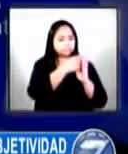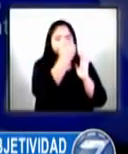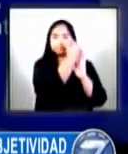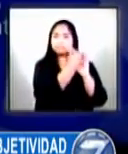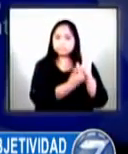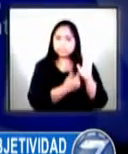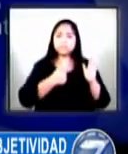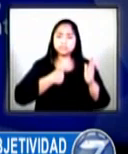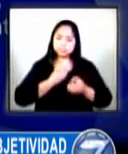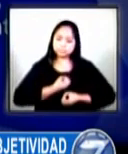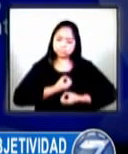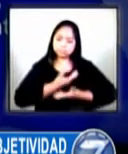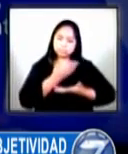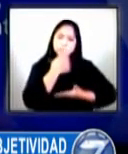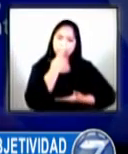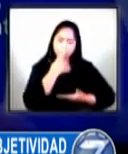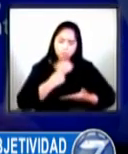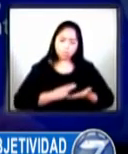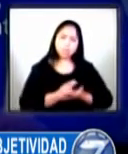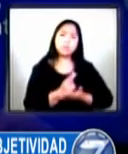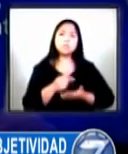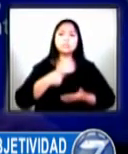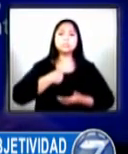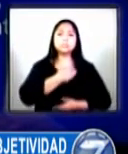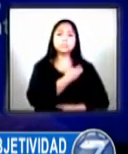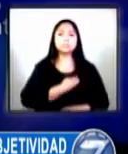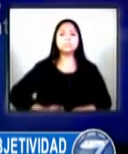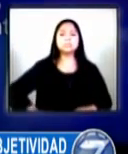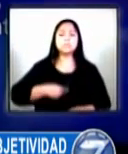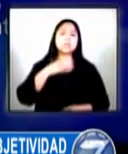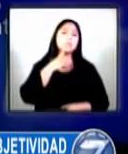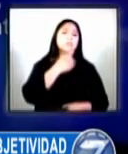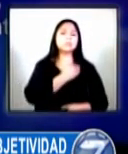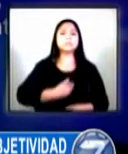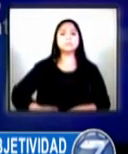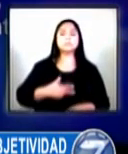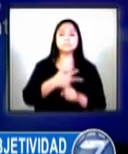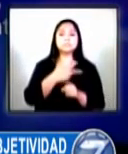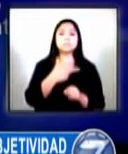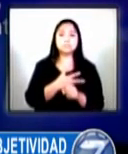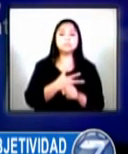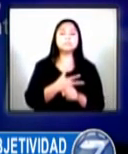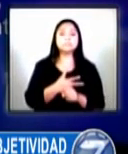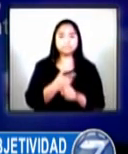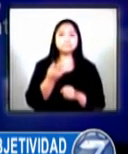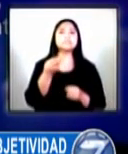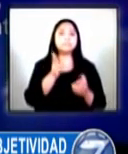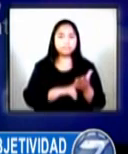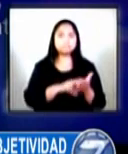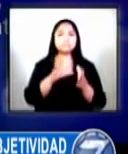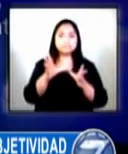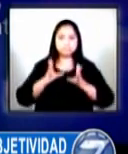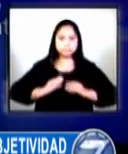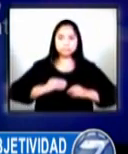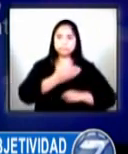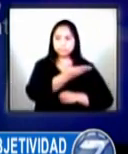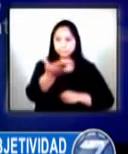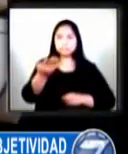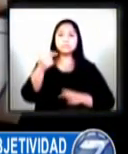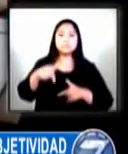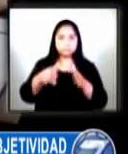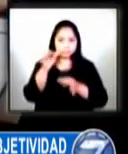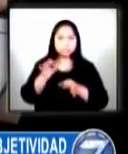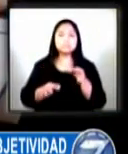franqueza el día de hoy como presidente y jefe de Estado de Guatemala serán recibidas en su justa